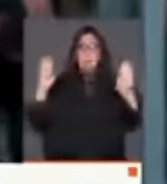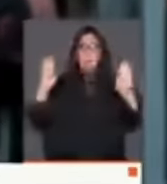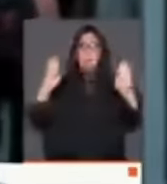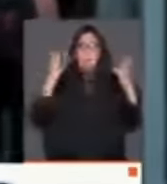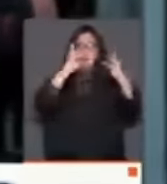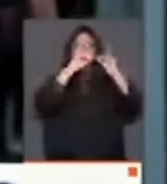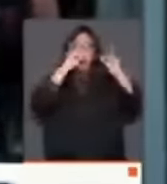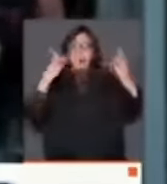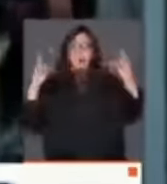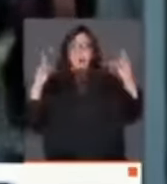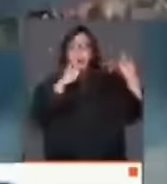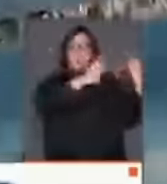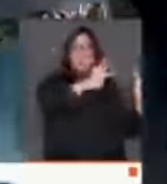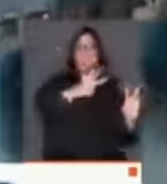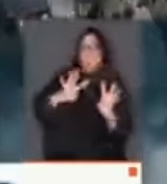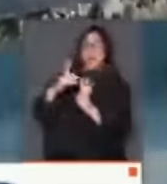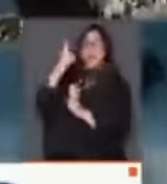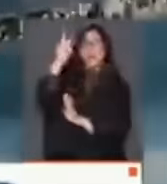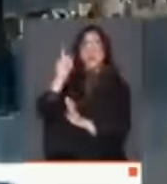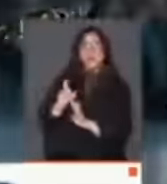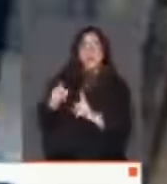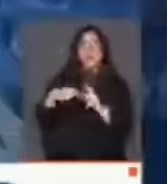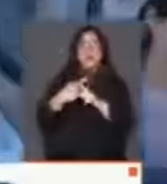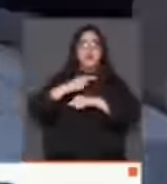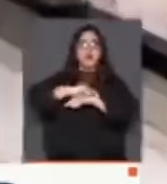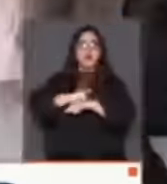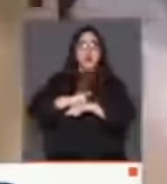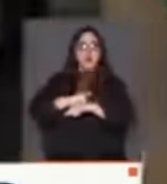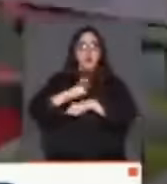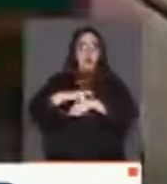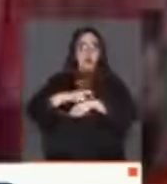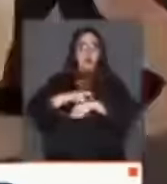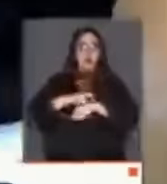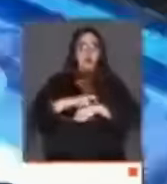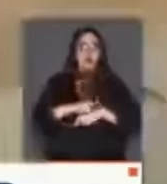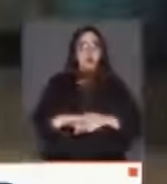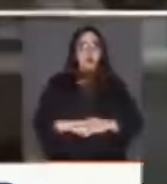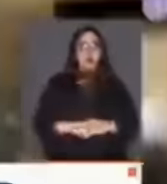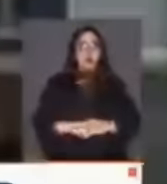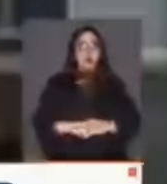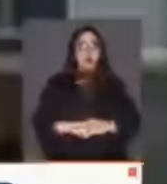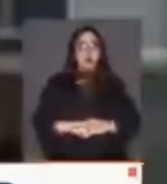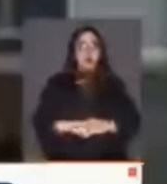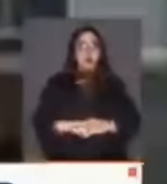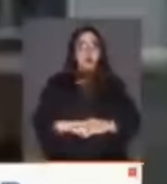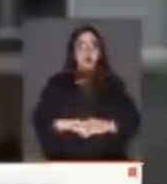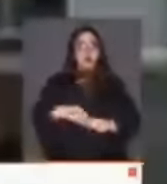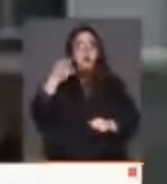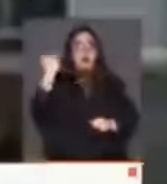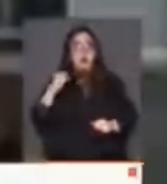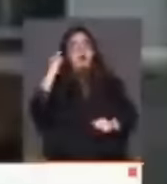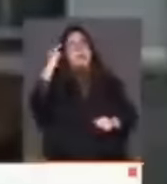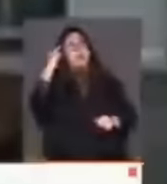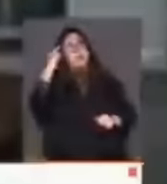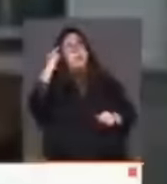más o menos en promedio una persona por segundo. Wow. En su momento, en la concepción del mall, se pensaba instalar